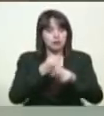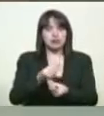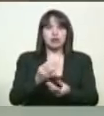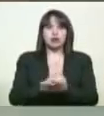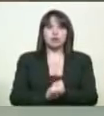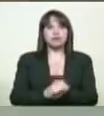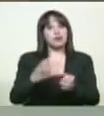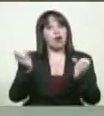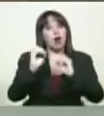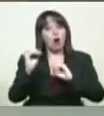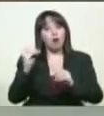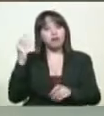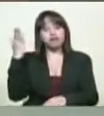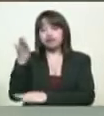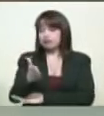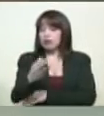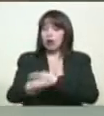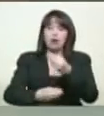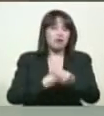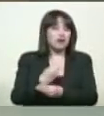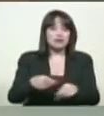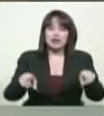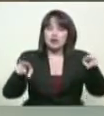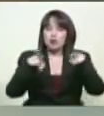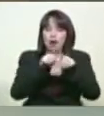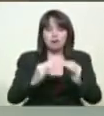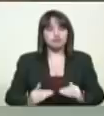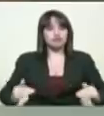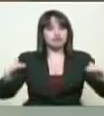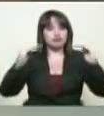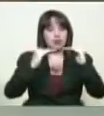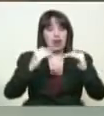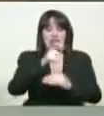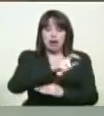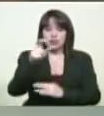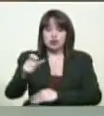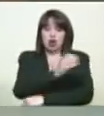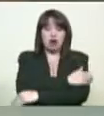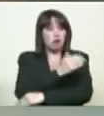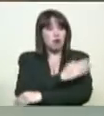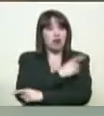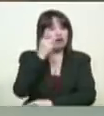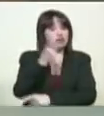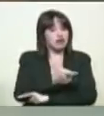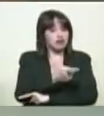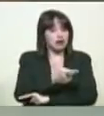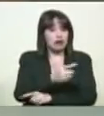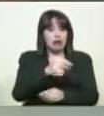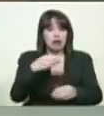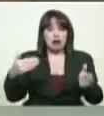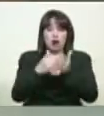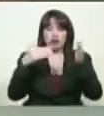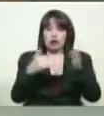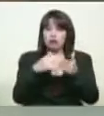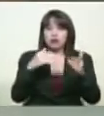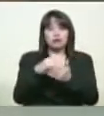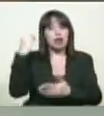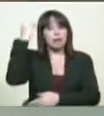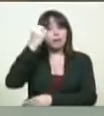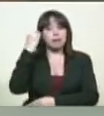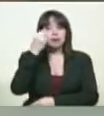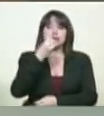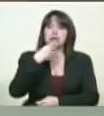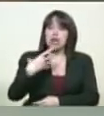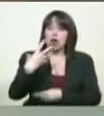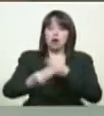o va por las malas que se pongan los patines los que están pensando